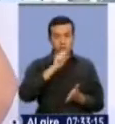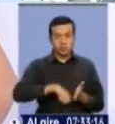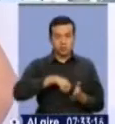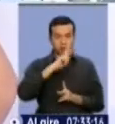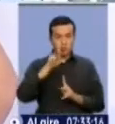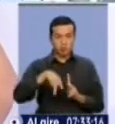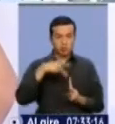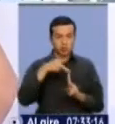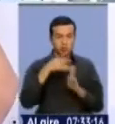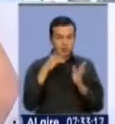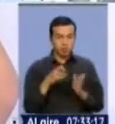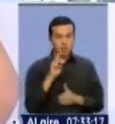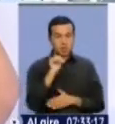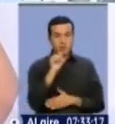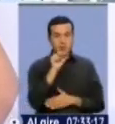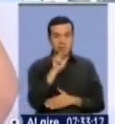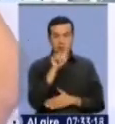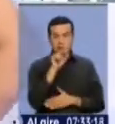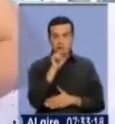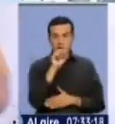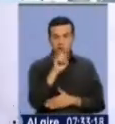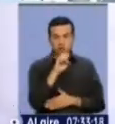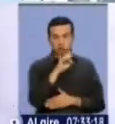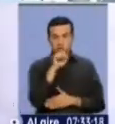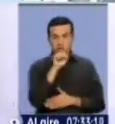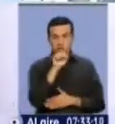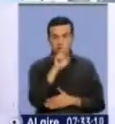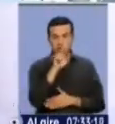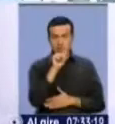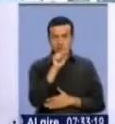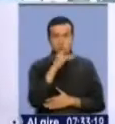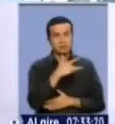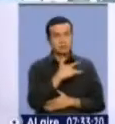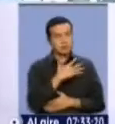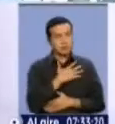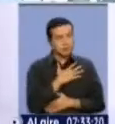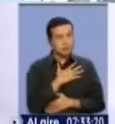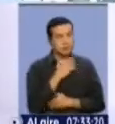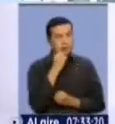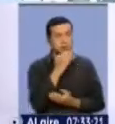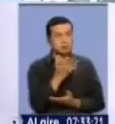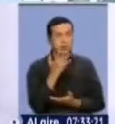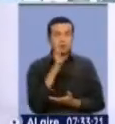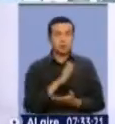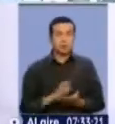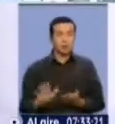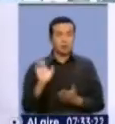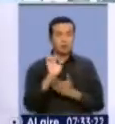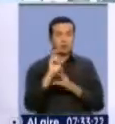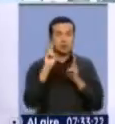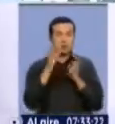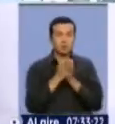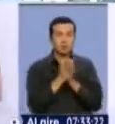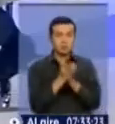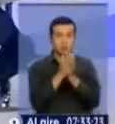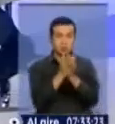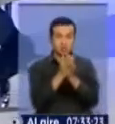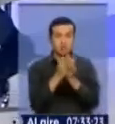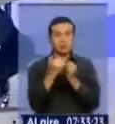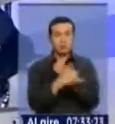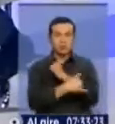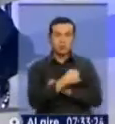prefecto mariano zambrano uno de los temas una de las noticias más lamentables que se dio ahora en el país eran los buques estos barcos